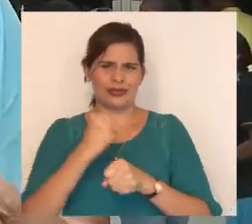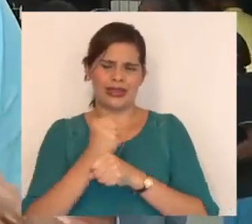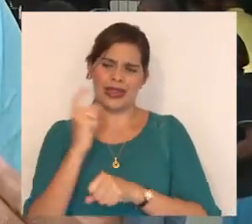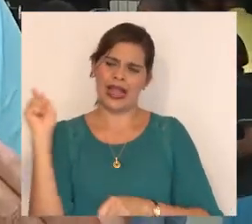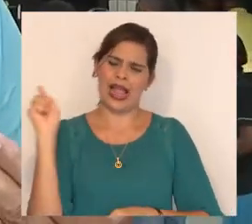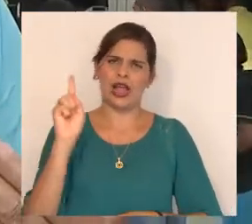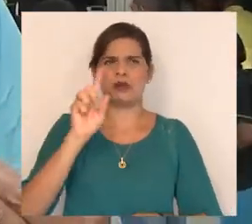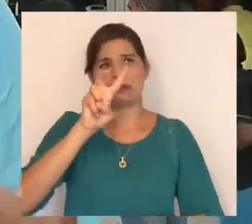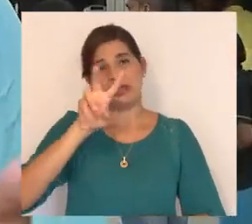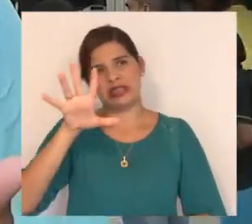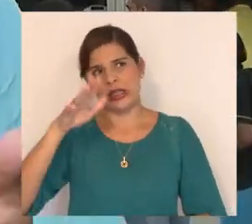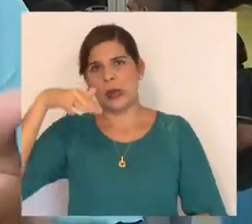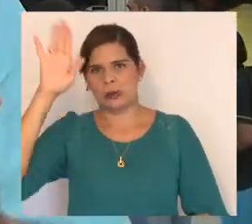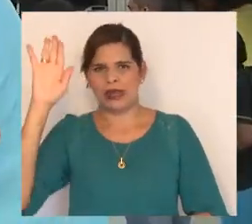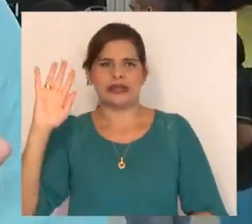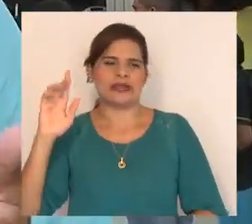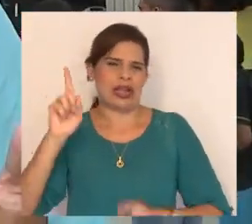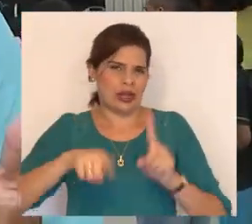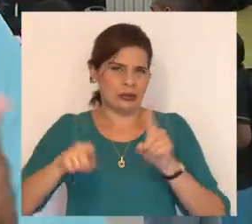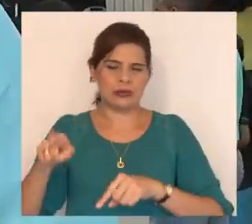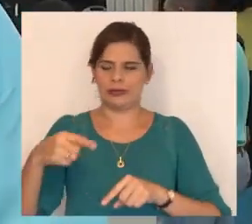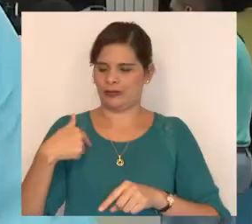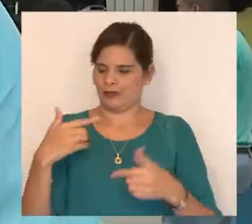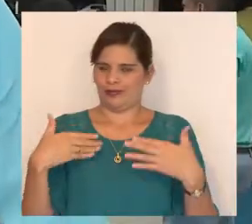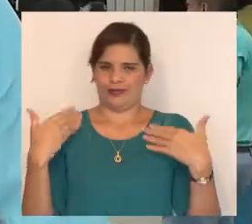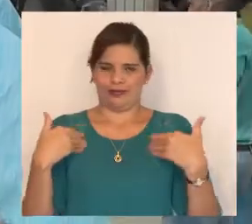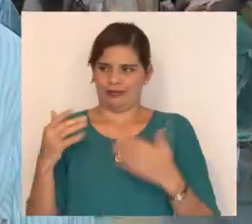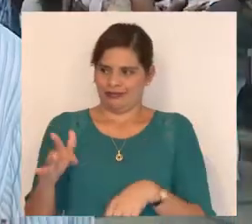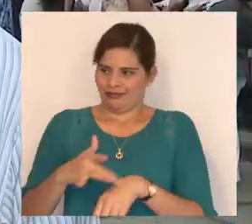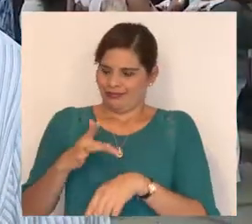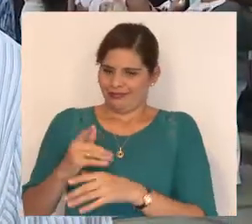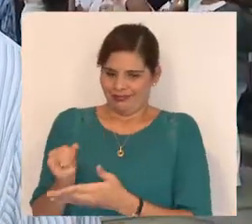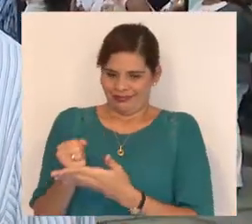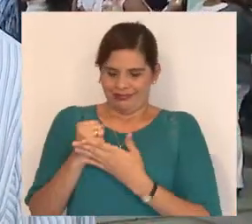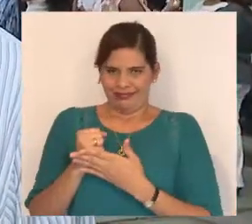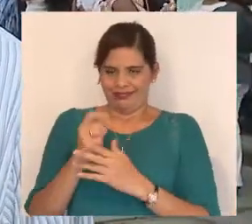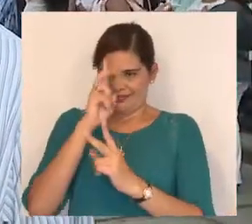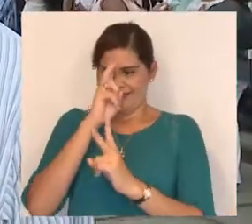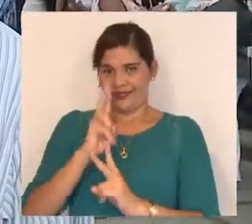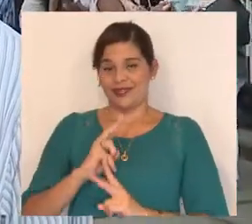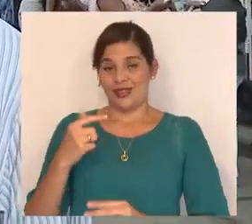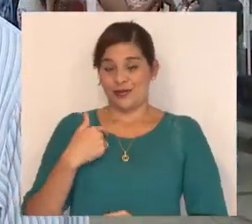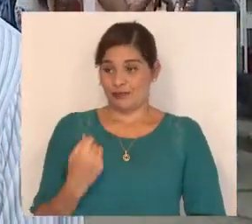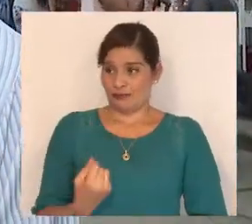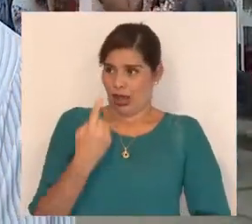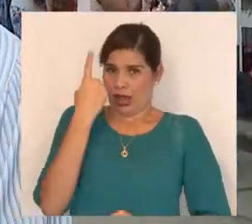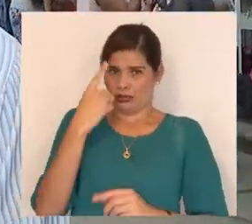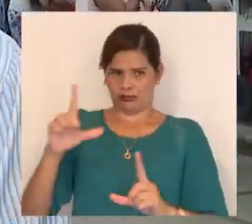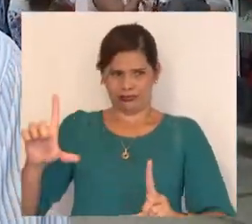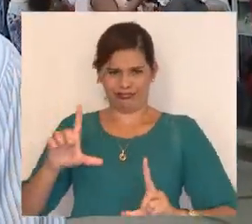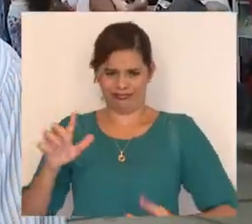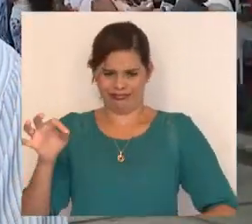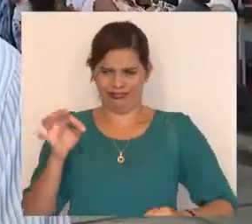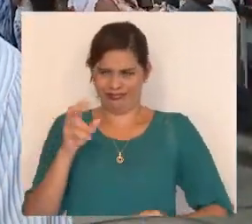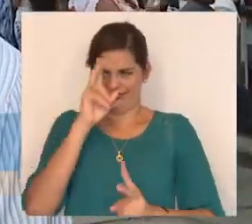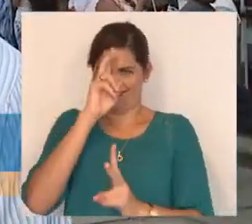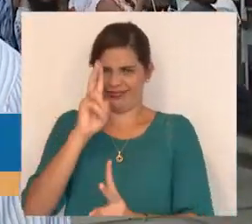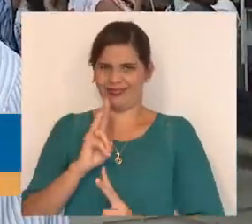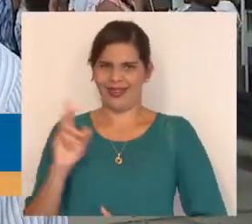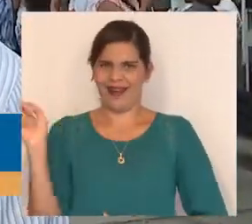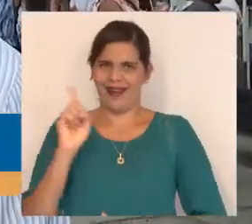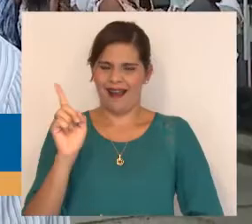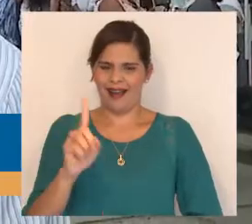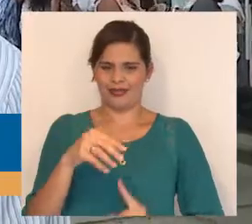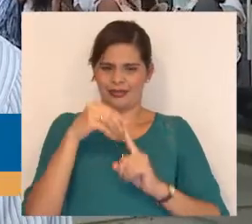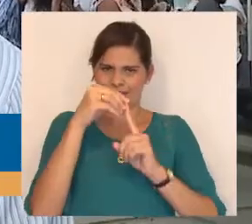años, como lo manifesté, y pues es algo motivador. Estoy en la universidad 25 años, primera vez que no hacen un festejo